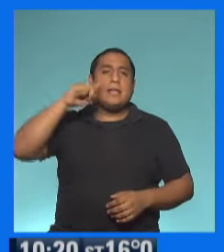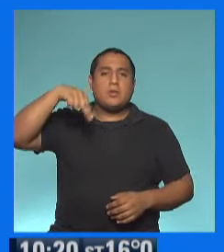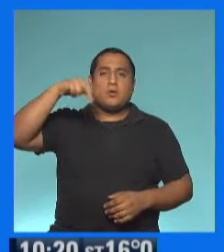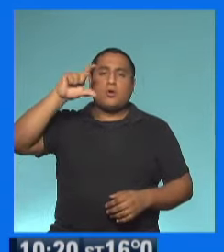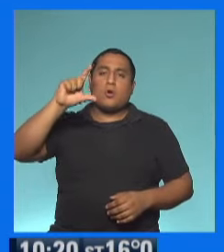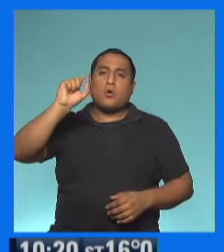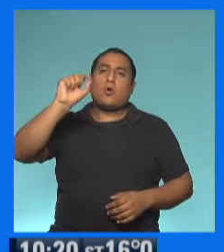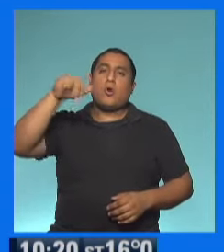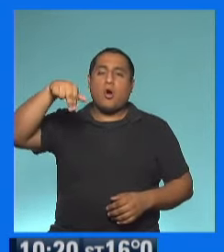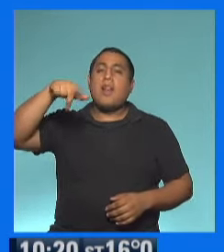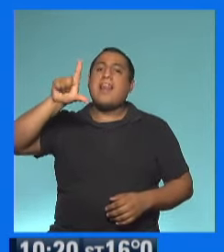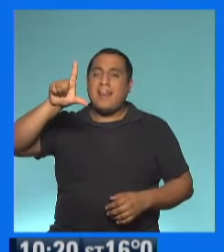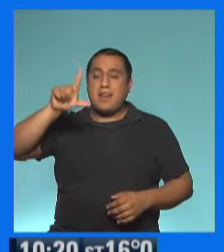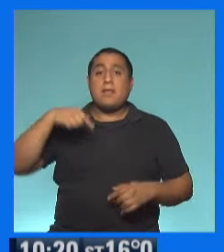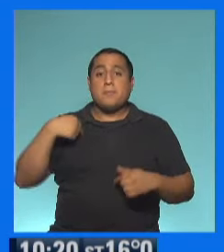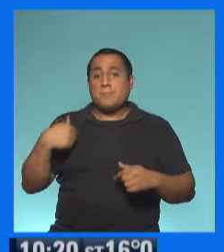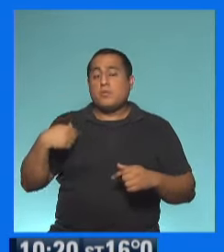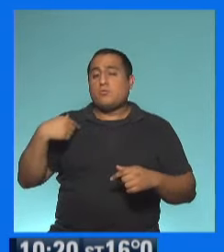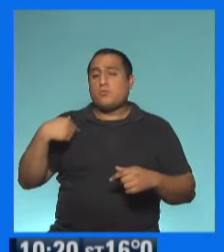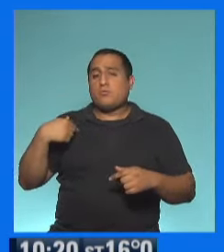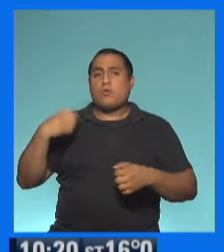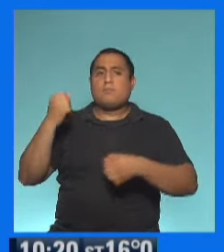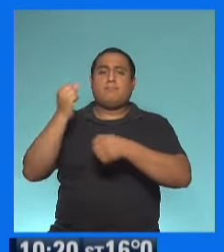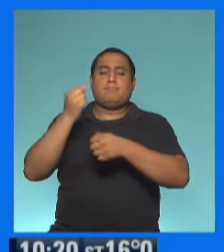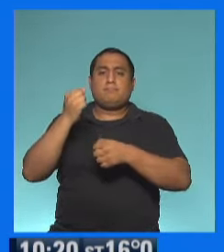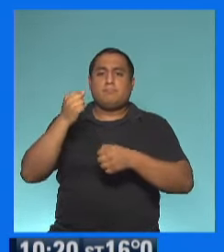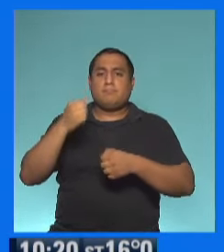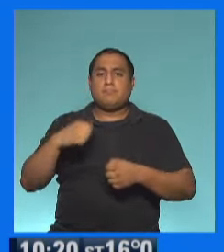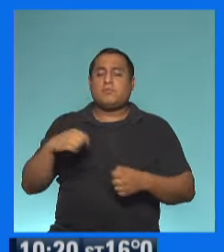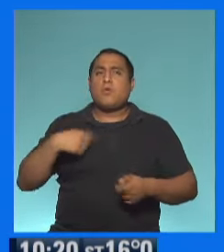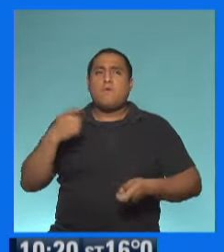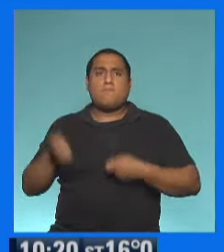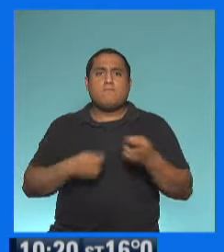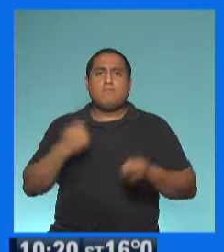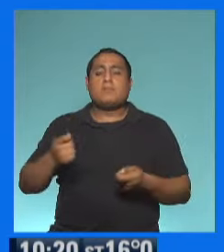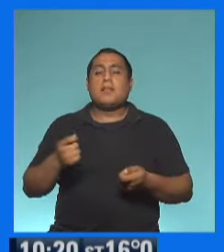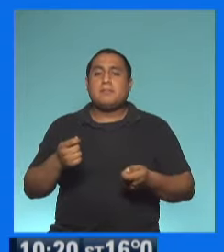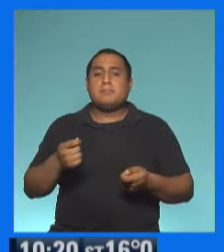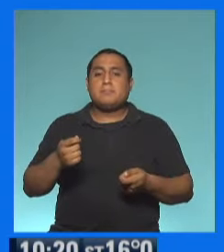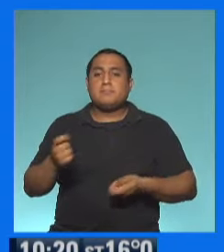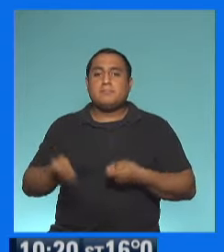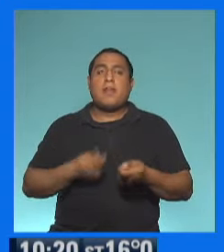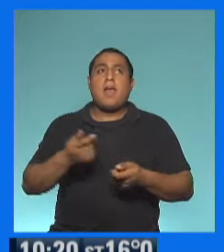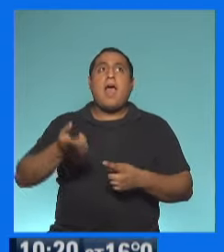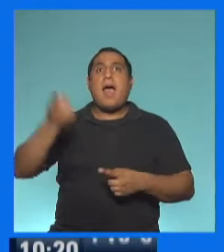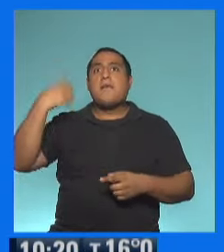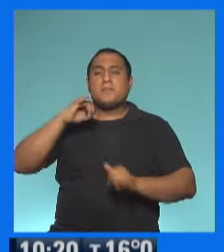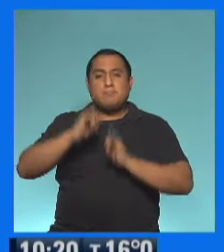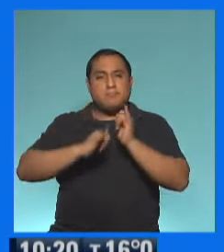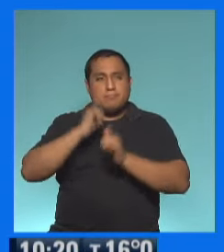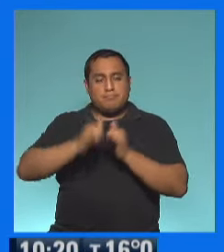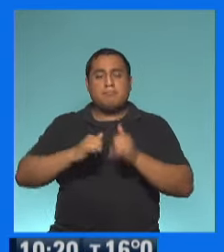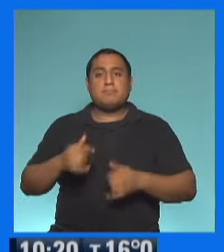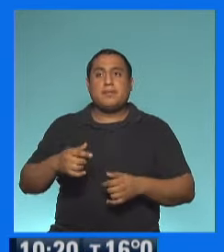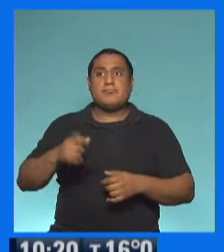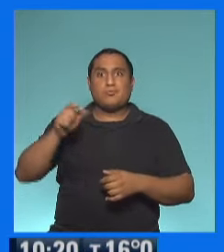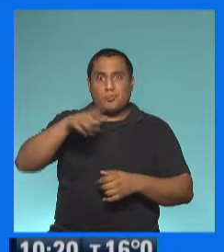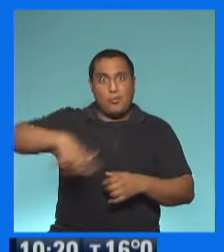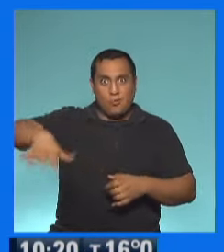Bailo de portabandera. ¡Zamba, zamba! ¡En Zamba, zamba, hermosa! Ayer hablamos del carnaval de